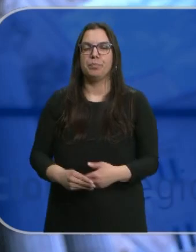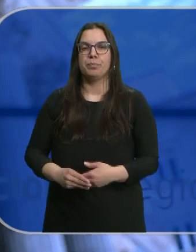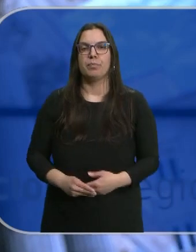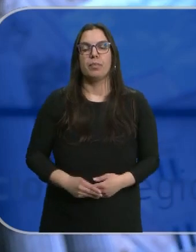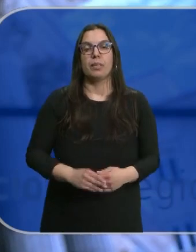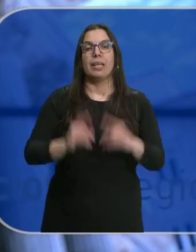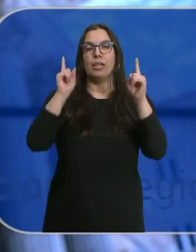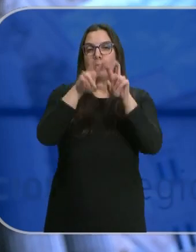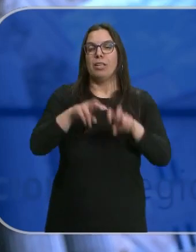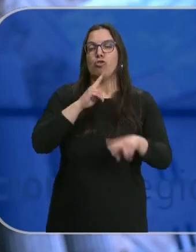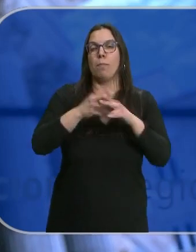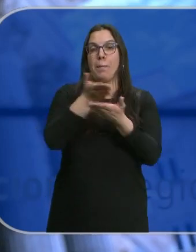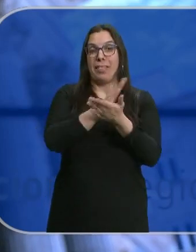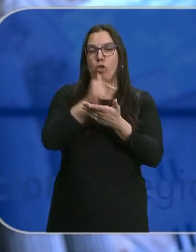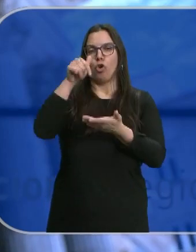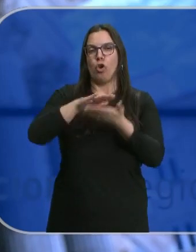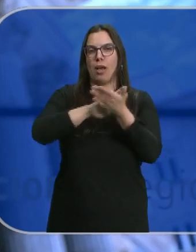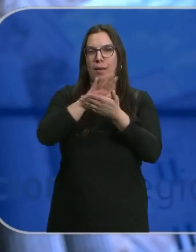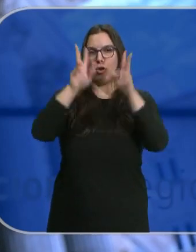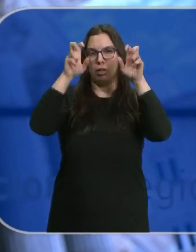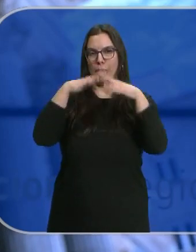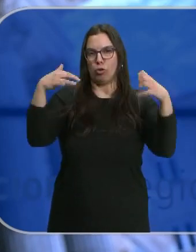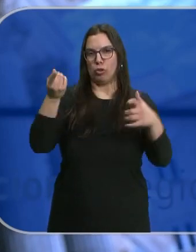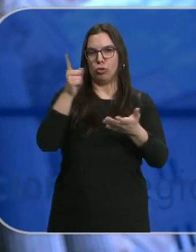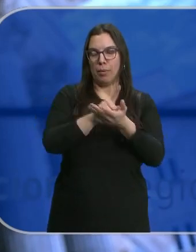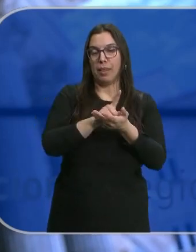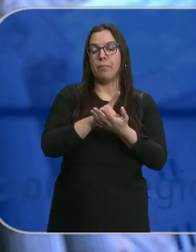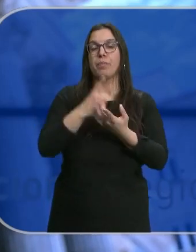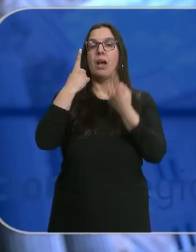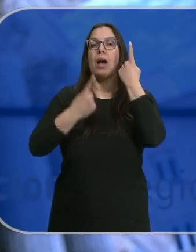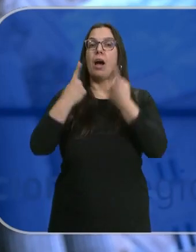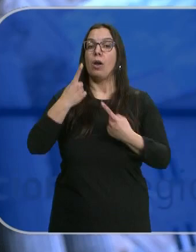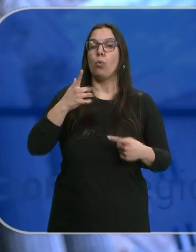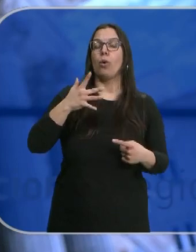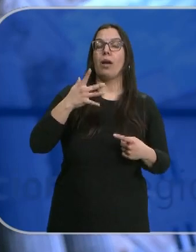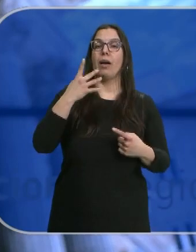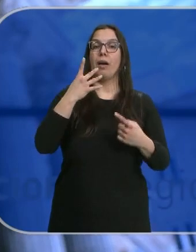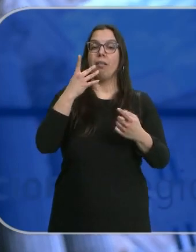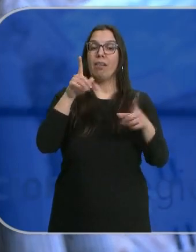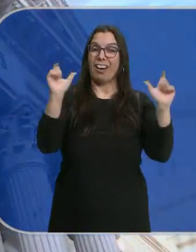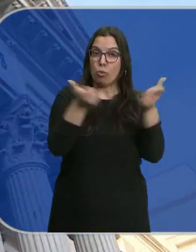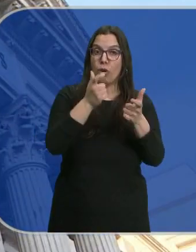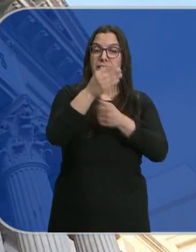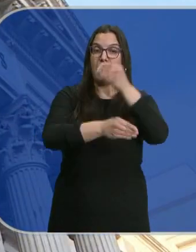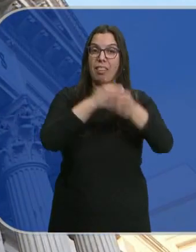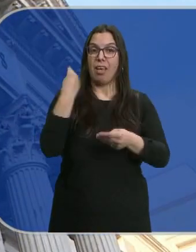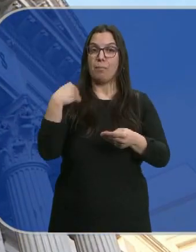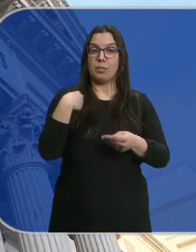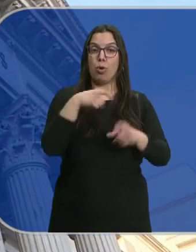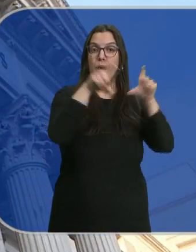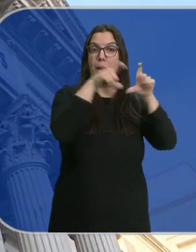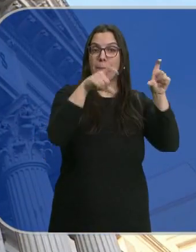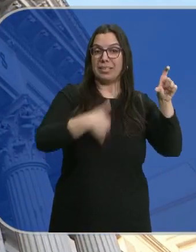caso mediador ha vuelto esta mañana al Congreso, uno de los puntos donde se realizaban algunas de las reuniones con empresarios que la justicia está